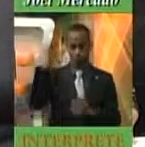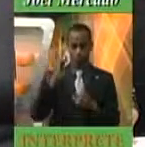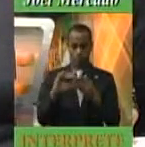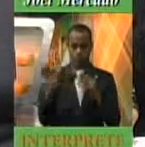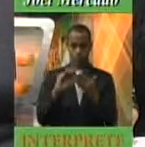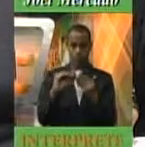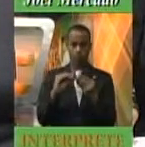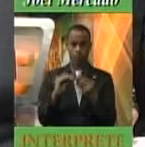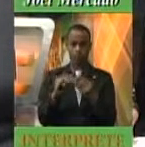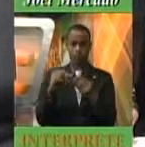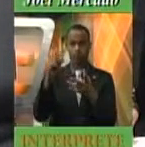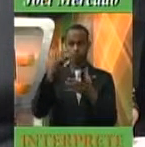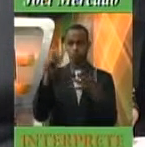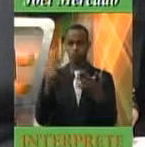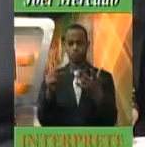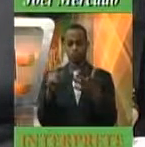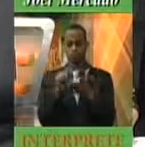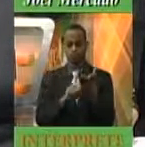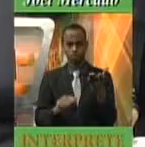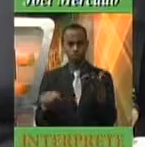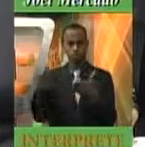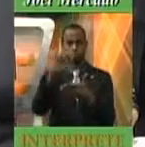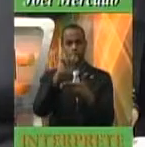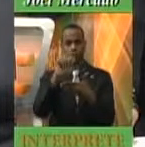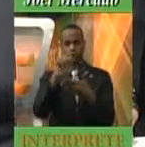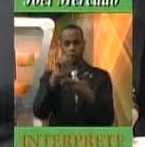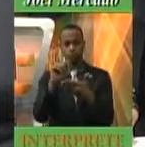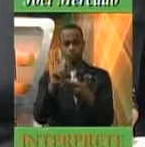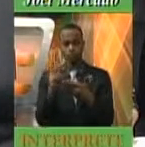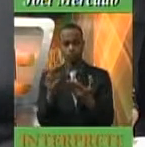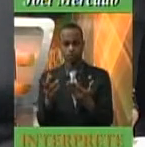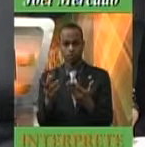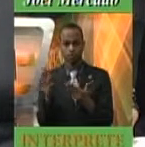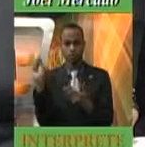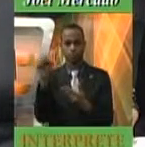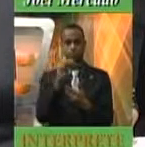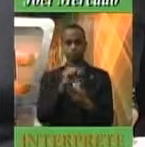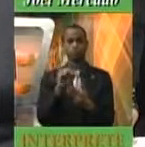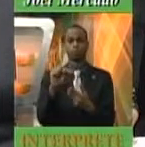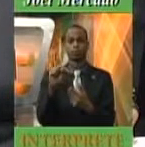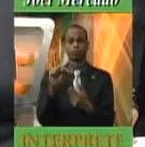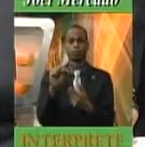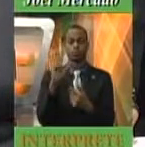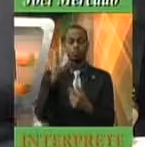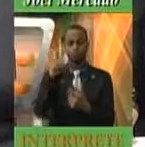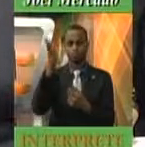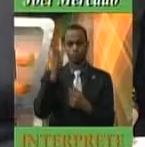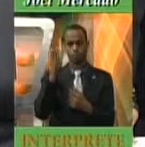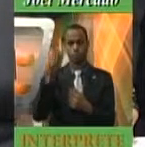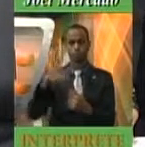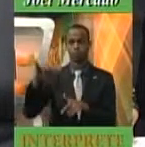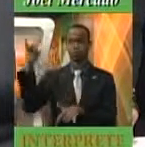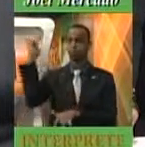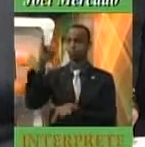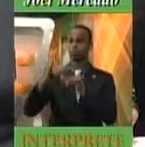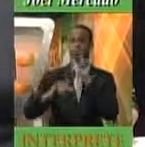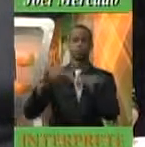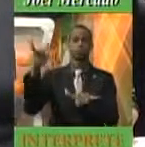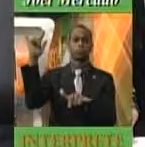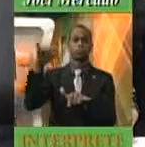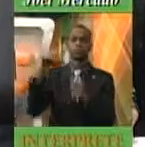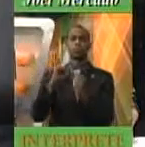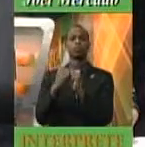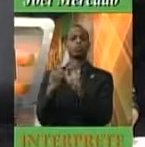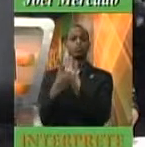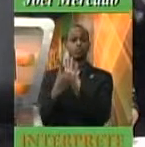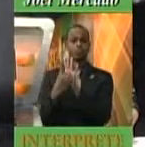decía, en la cadena del turismo, que sepan que vienen clientes a nuestros aeropuertos con discapacidad y